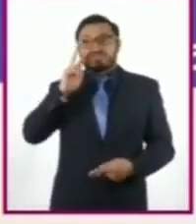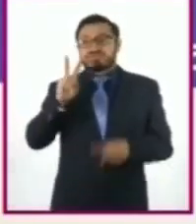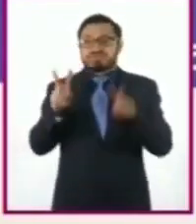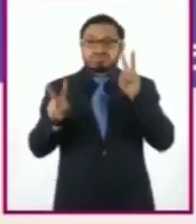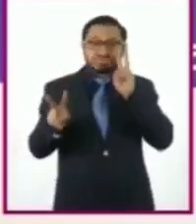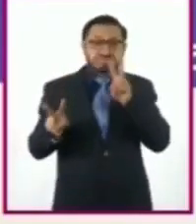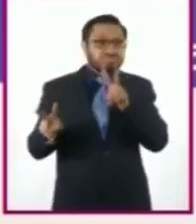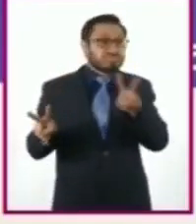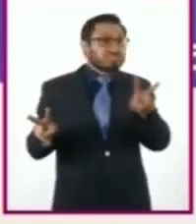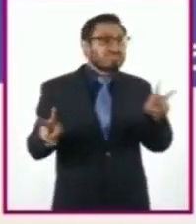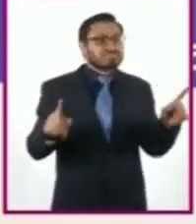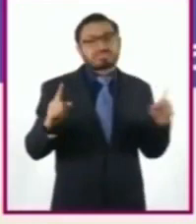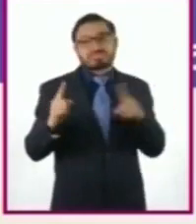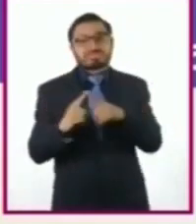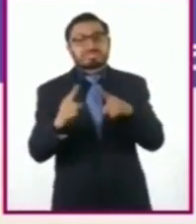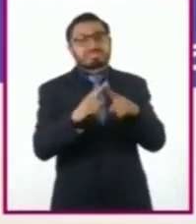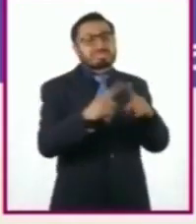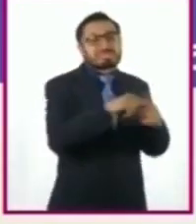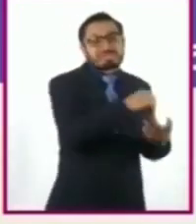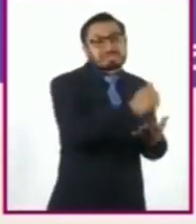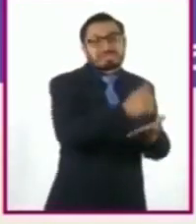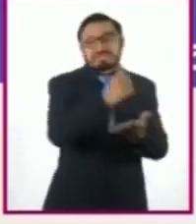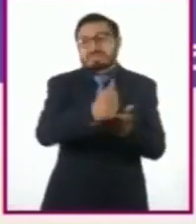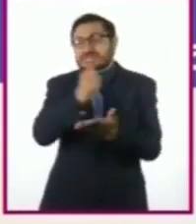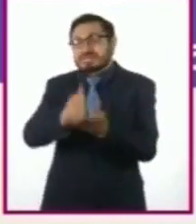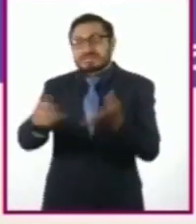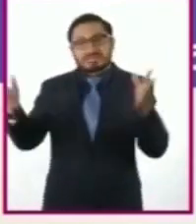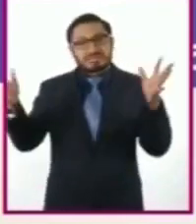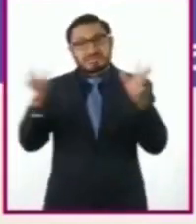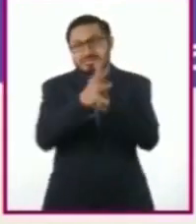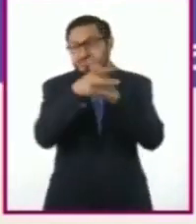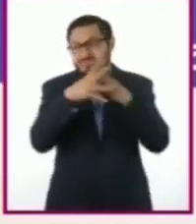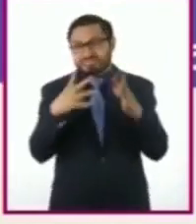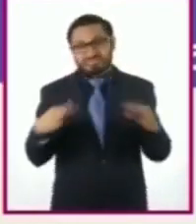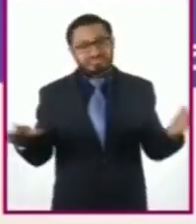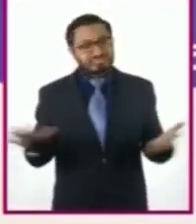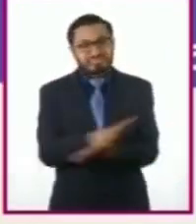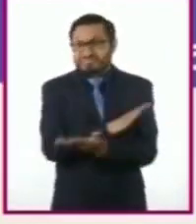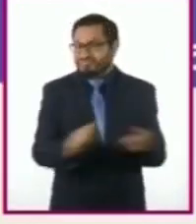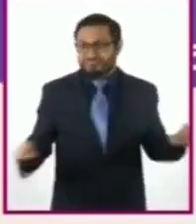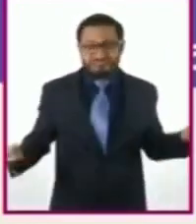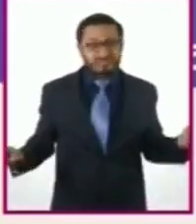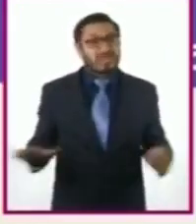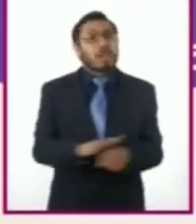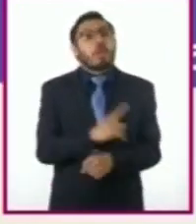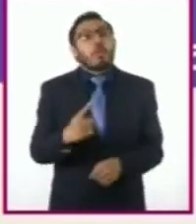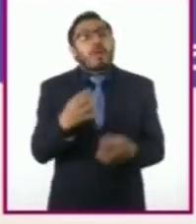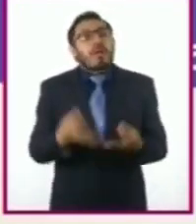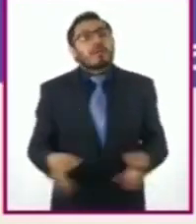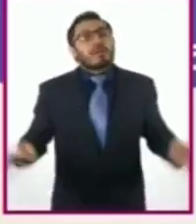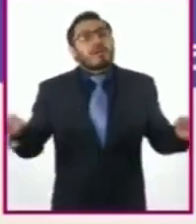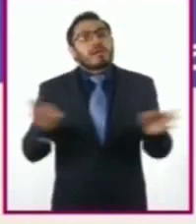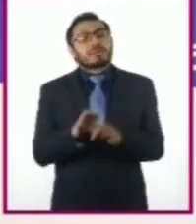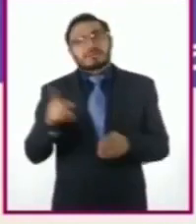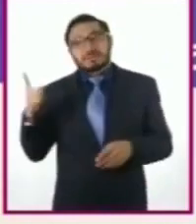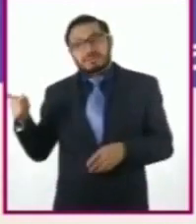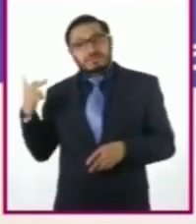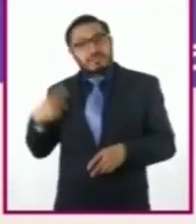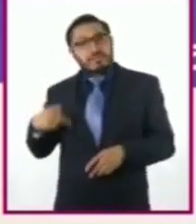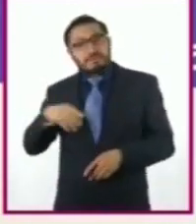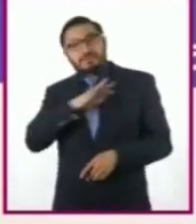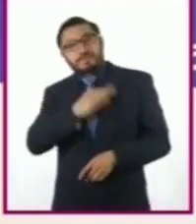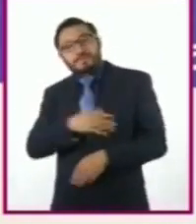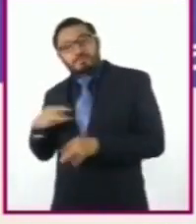y ciudades destruidas? ¿Por qué fue importante para los españoles construir